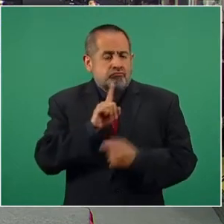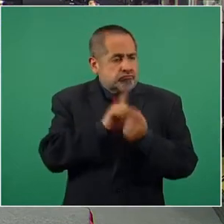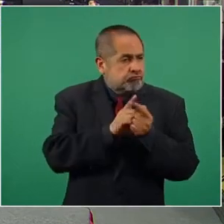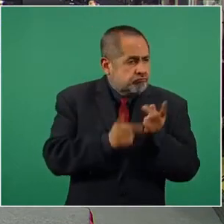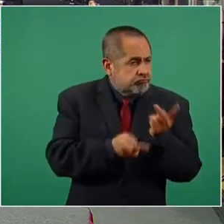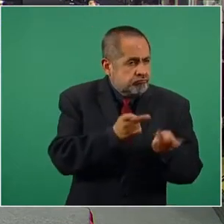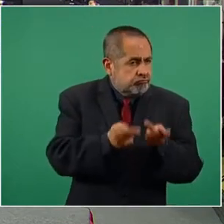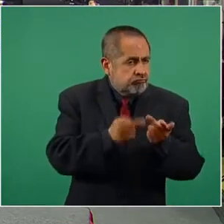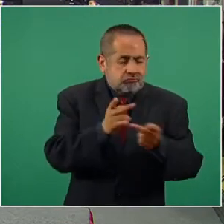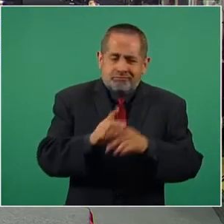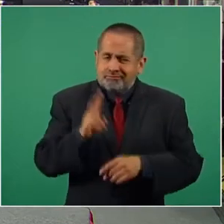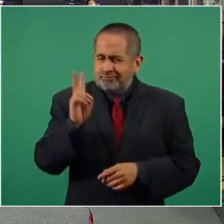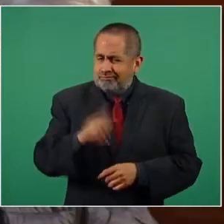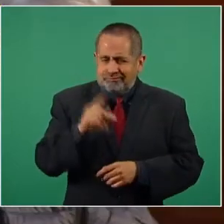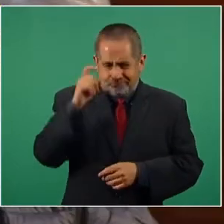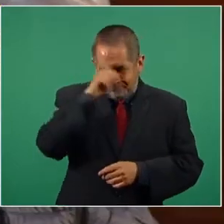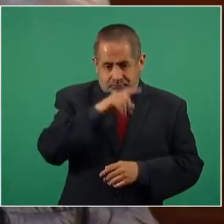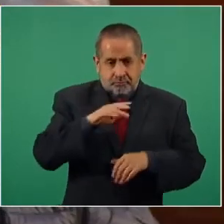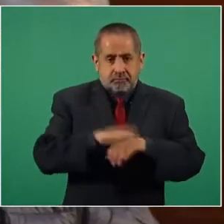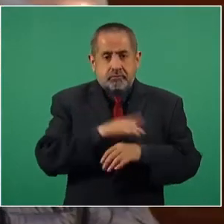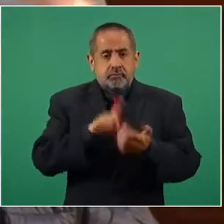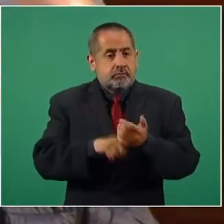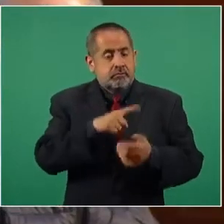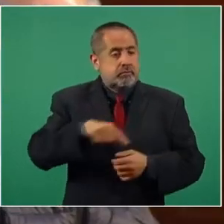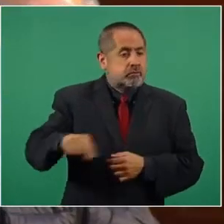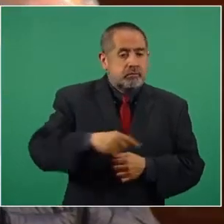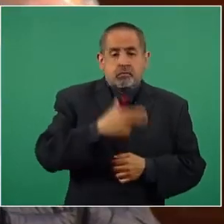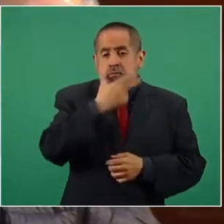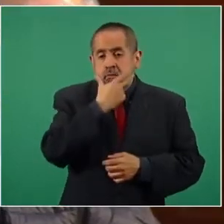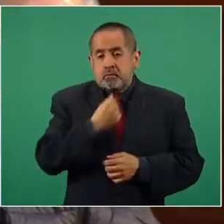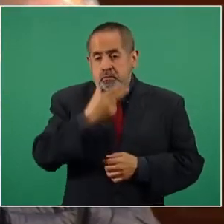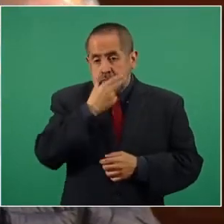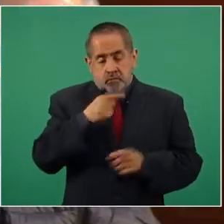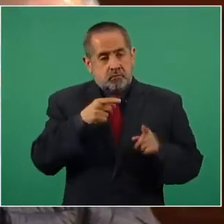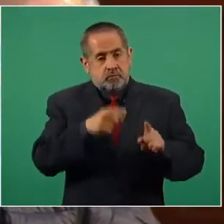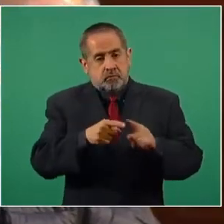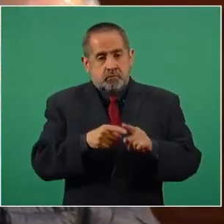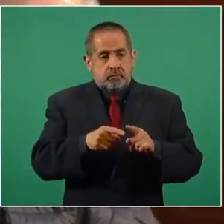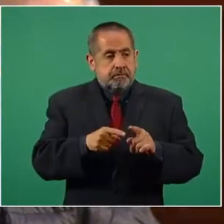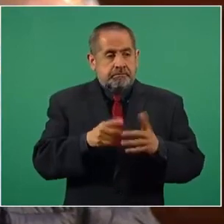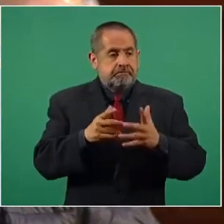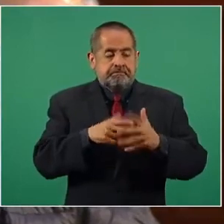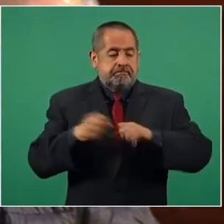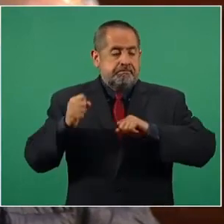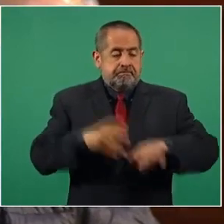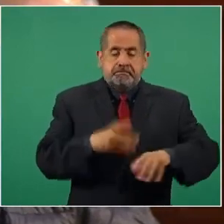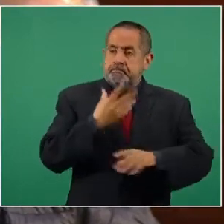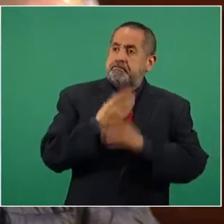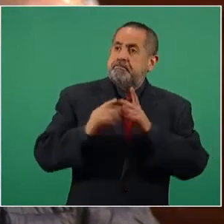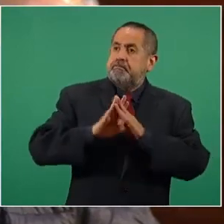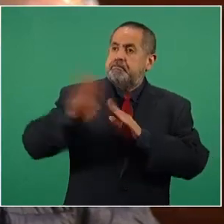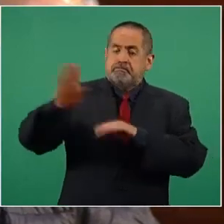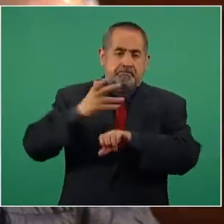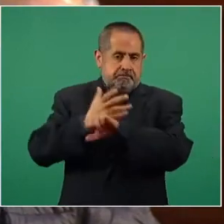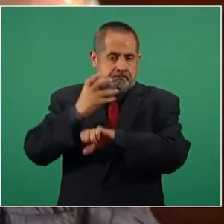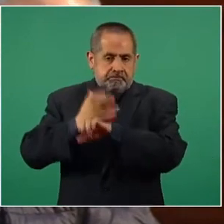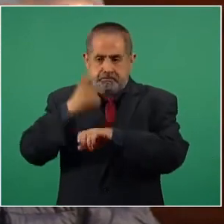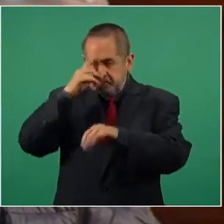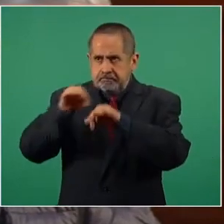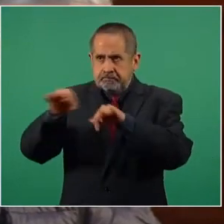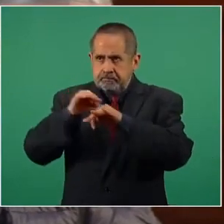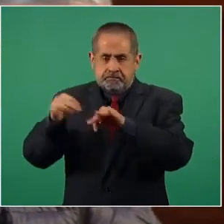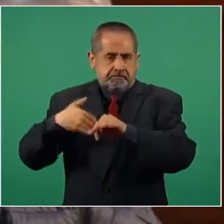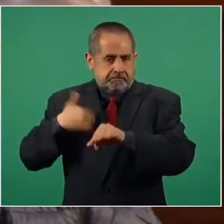porque es un pueblo en donde los hombres han tenido que viajar a Estados Unidos en busca de mejores oportunidades